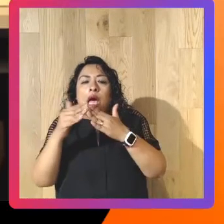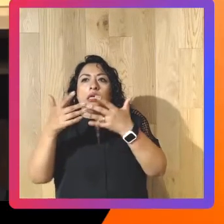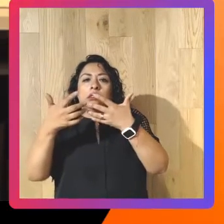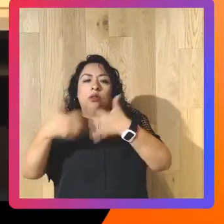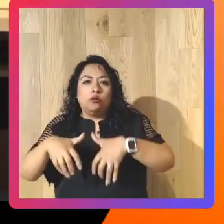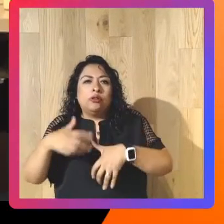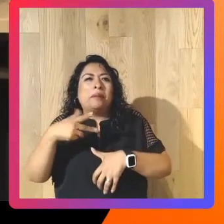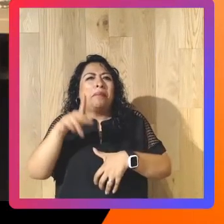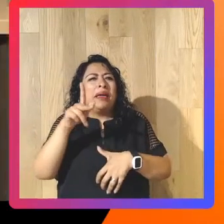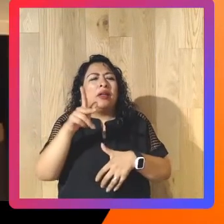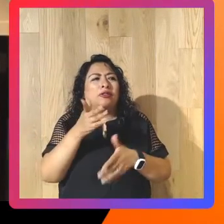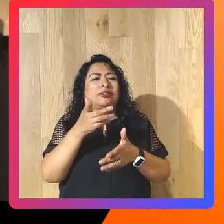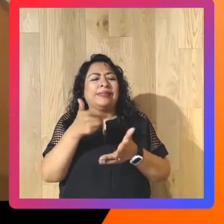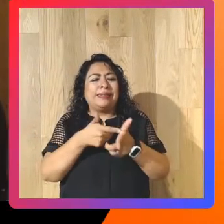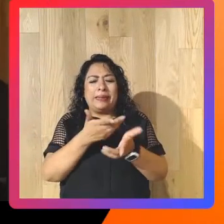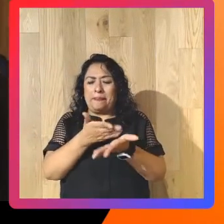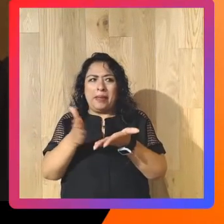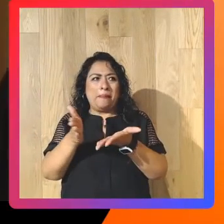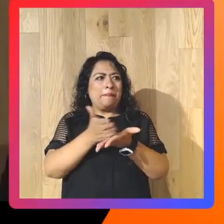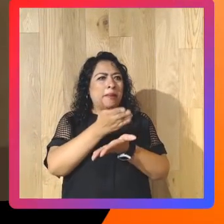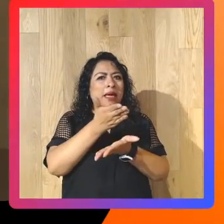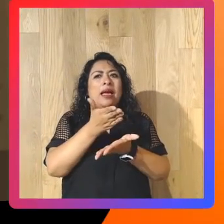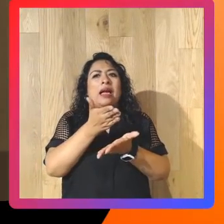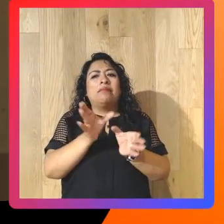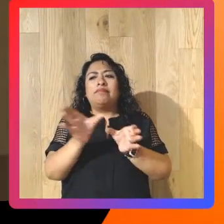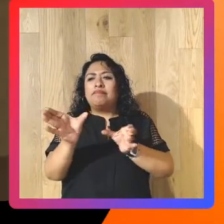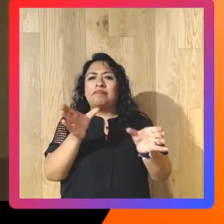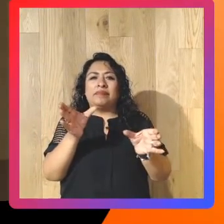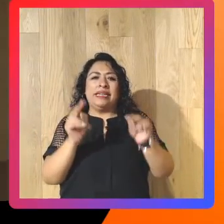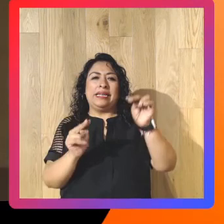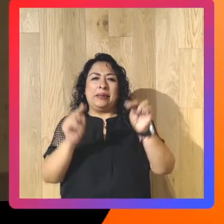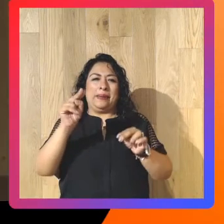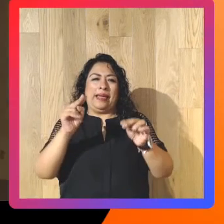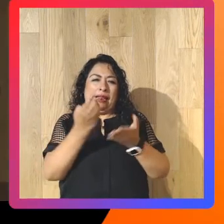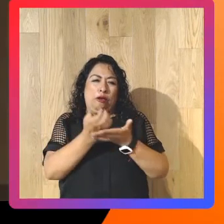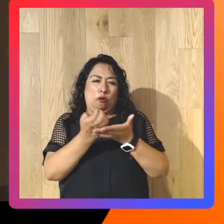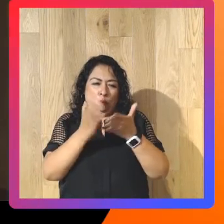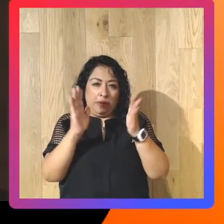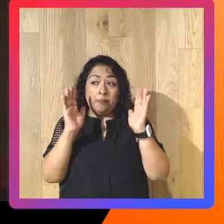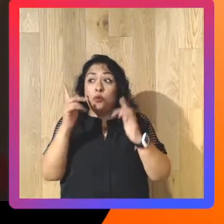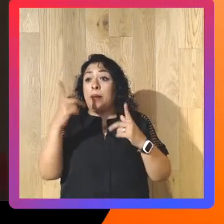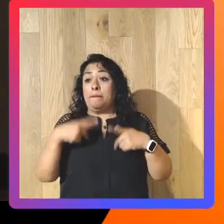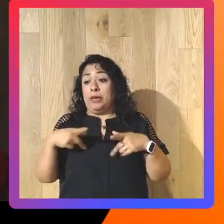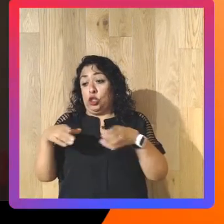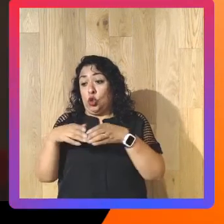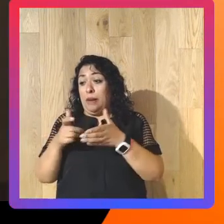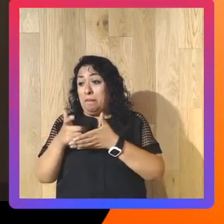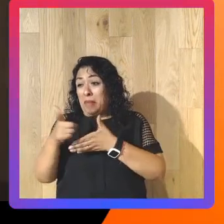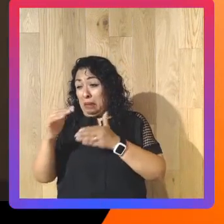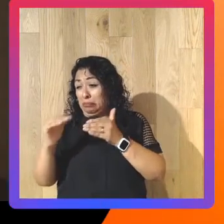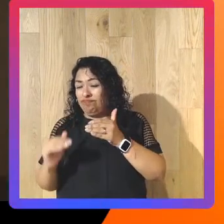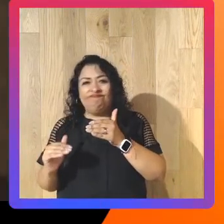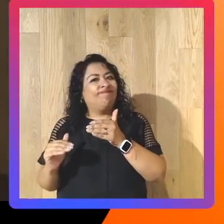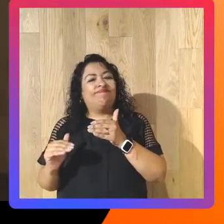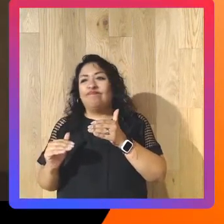industria, pero se sigue clasificando las ciudades por zonas económicas. Entonces, una persona local con salarios tan bajos